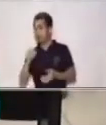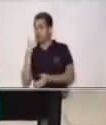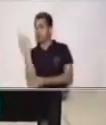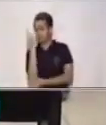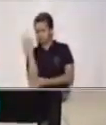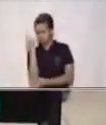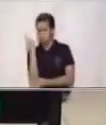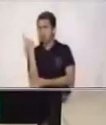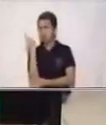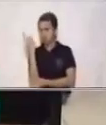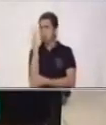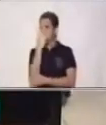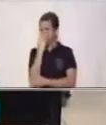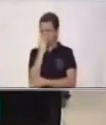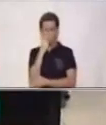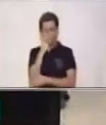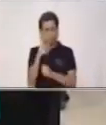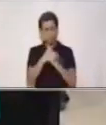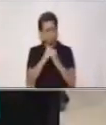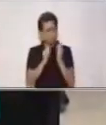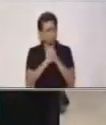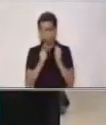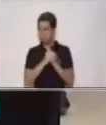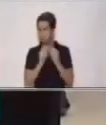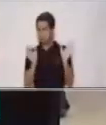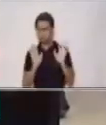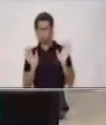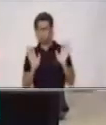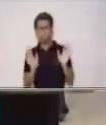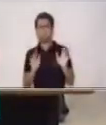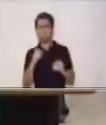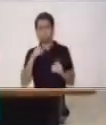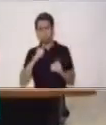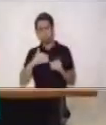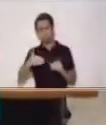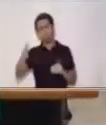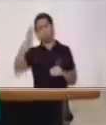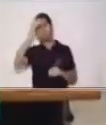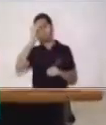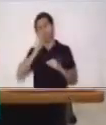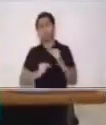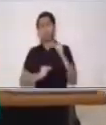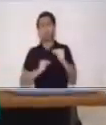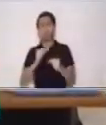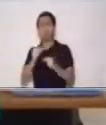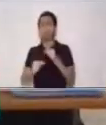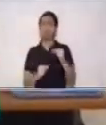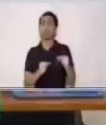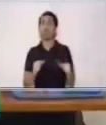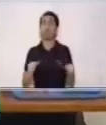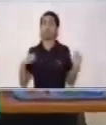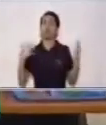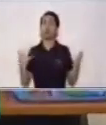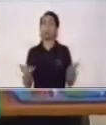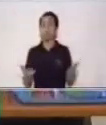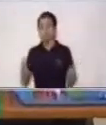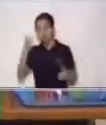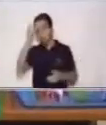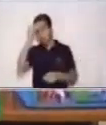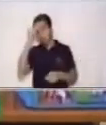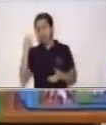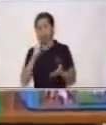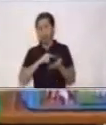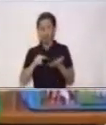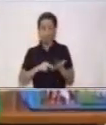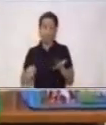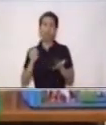tú no te preocupes, que en este proceso vamos a ir aprendiendo poco a poco y vamos a llegar a aprender a leer y escribir, y vamos